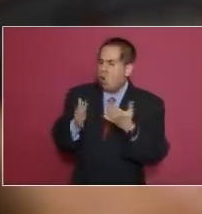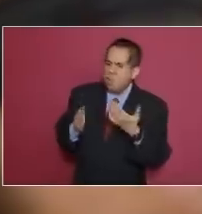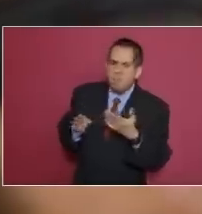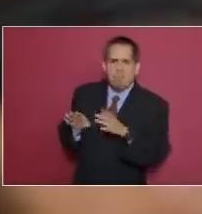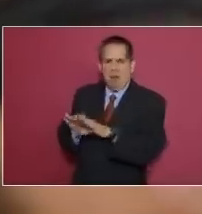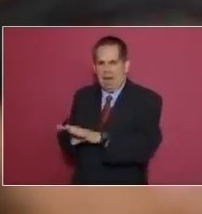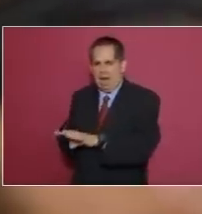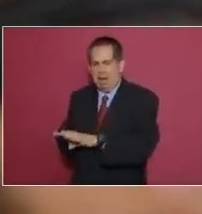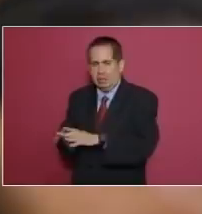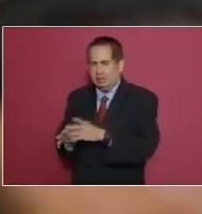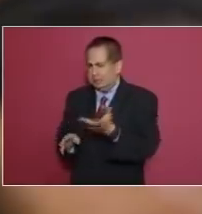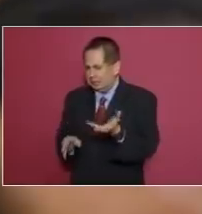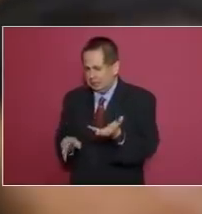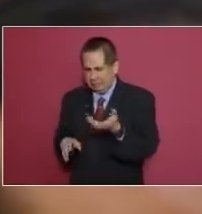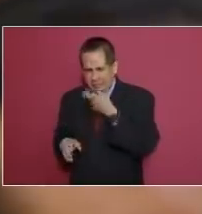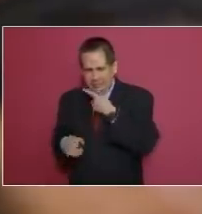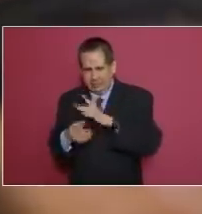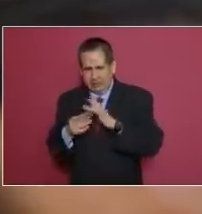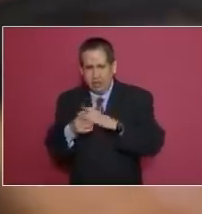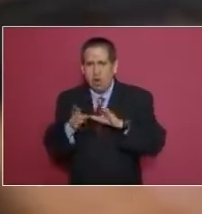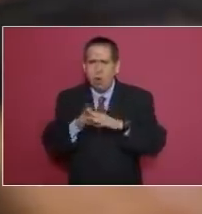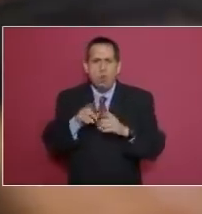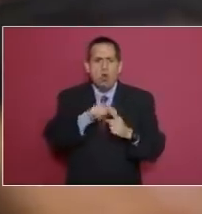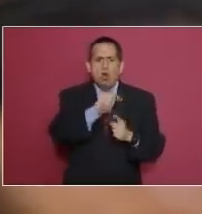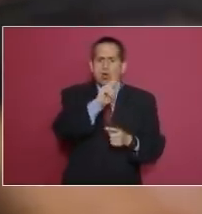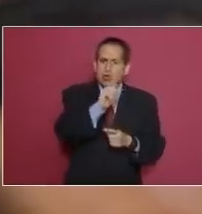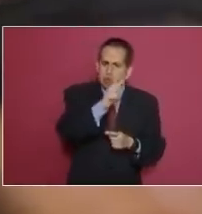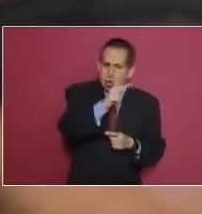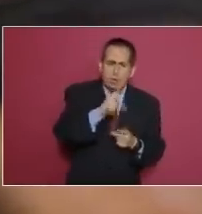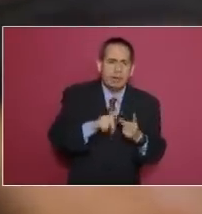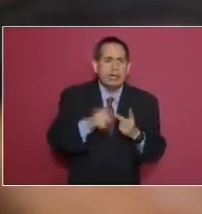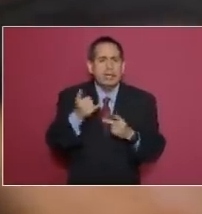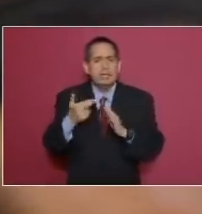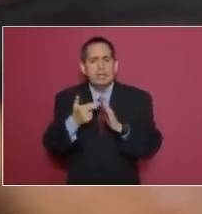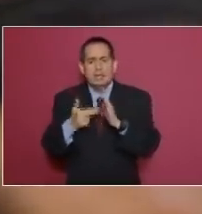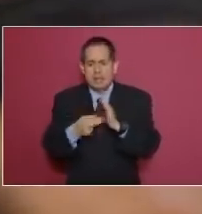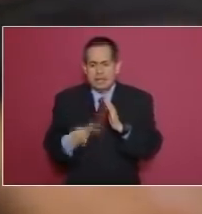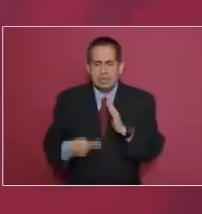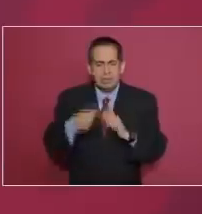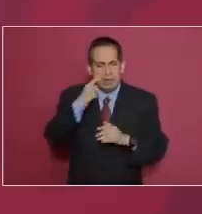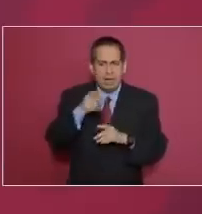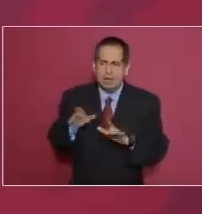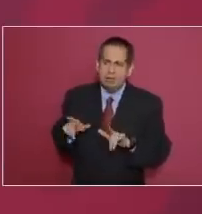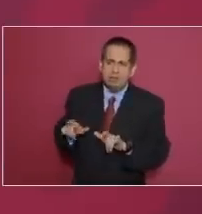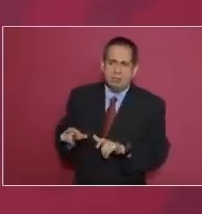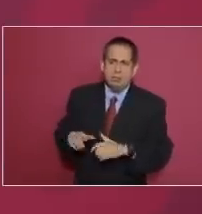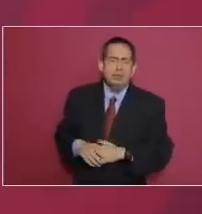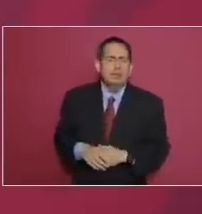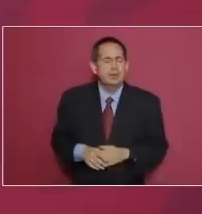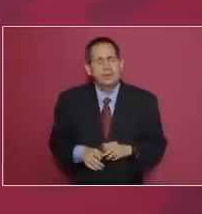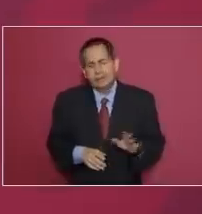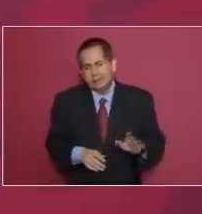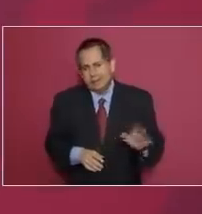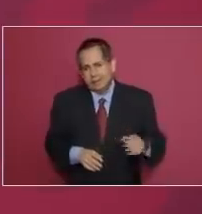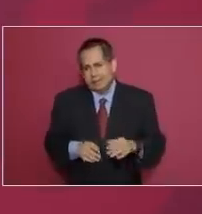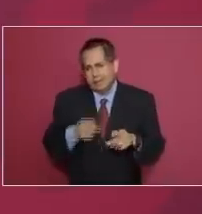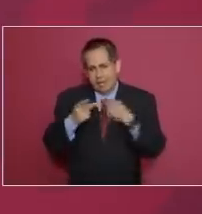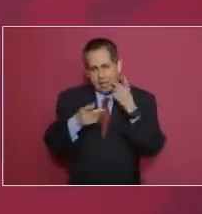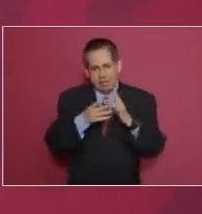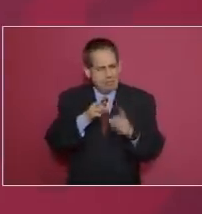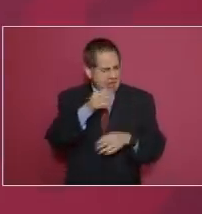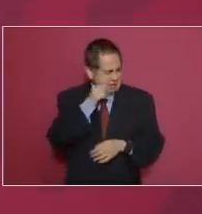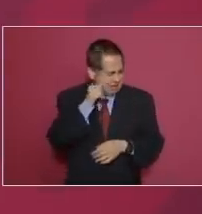si me hace favor el caso de la declaración de Trump y las medidas domésticas. Gracias. Pues ya hemos hablado de esto,